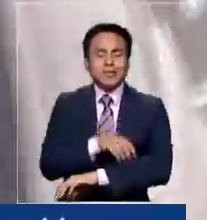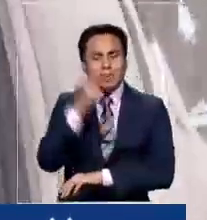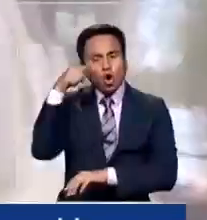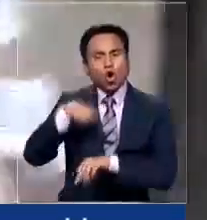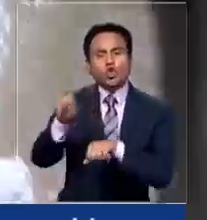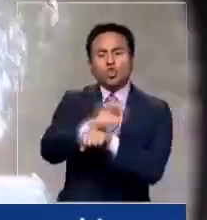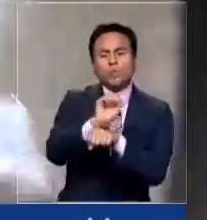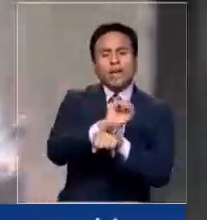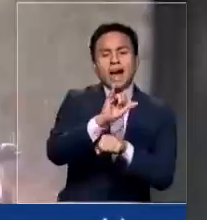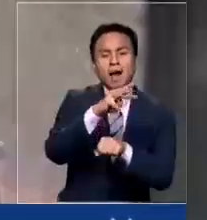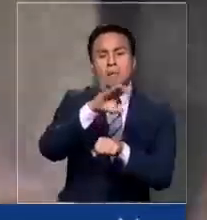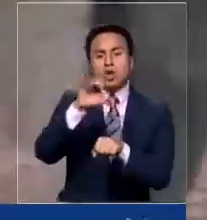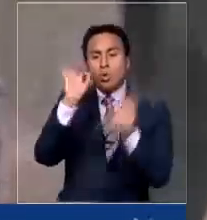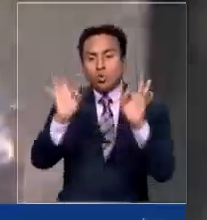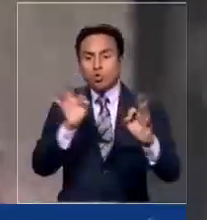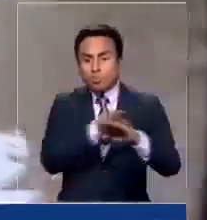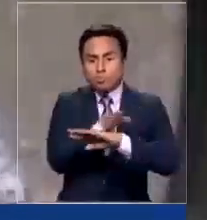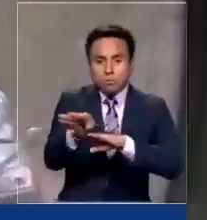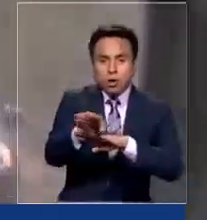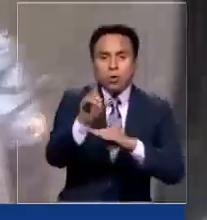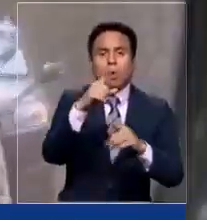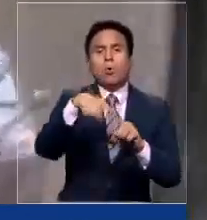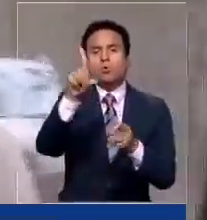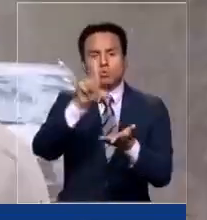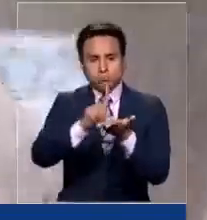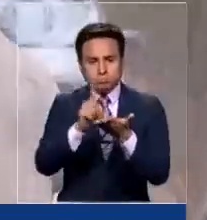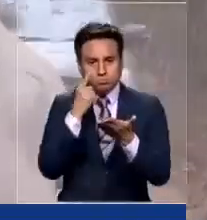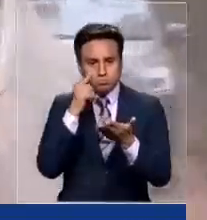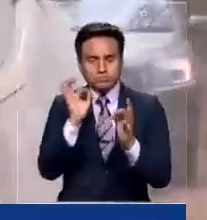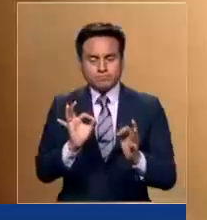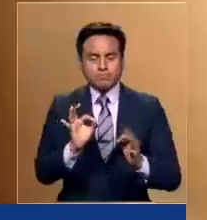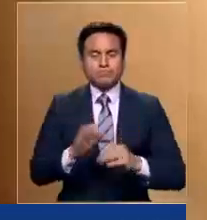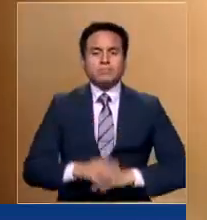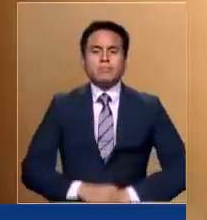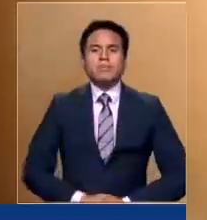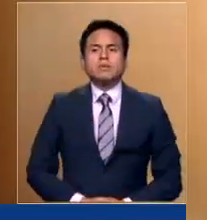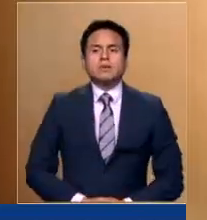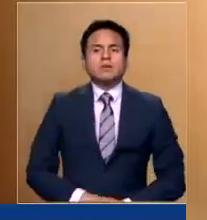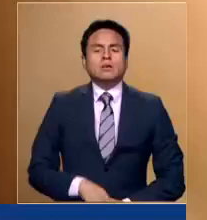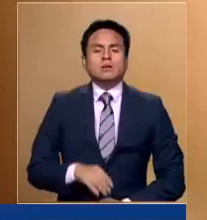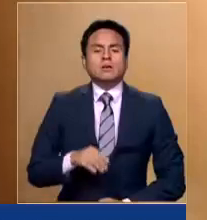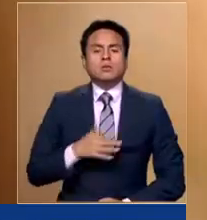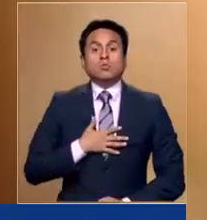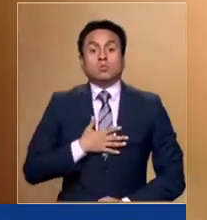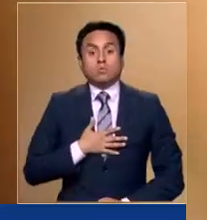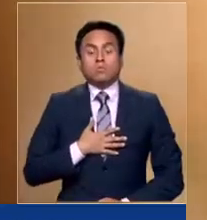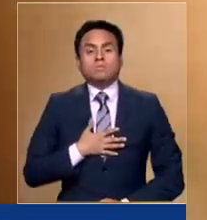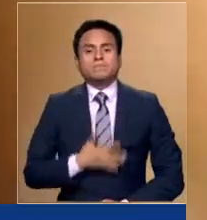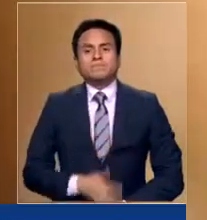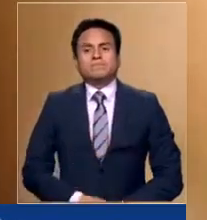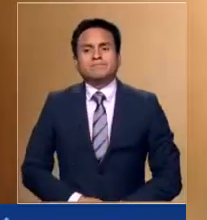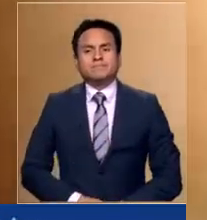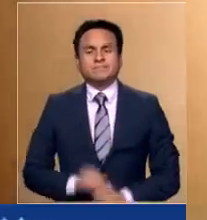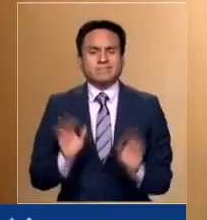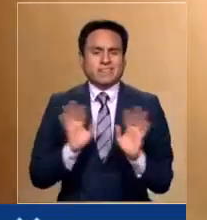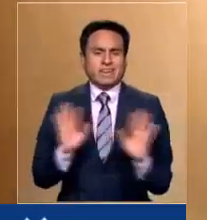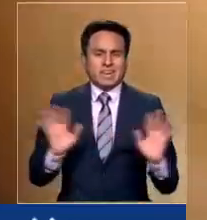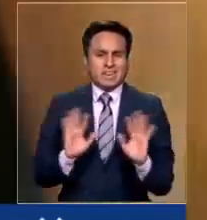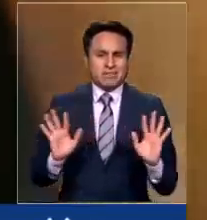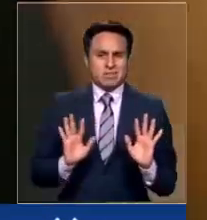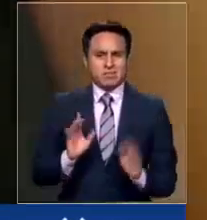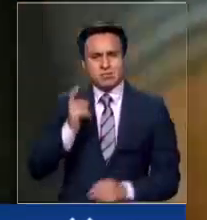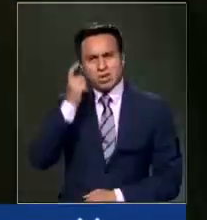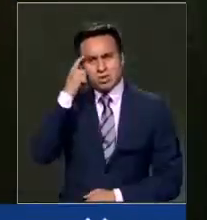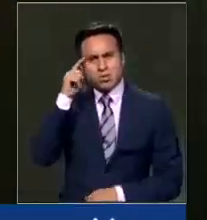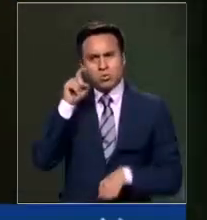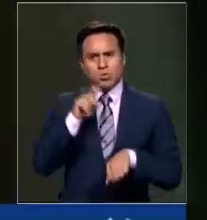jaramillo llega al lugar puf terrible yo no cree